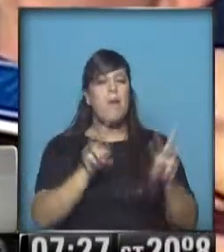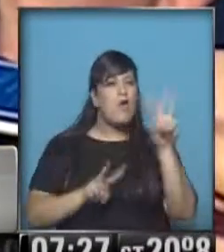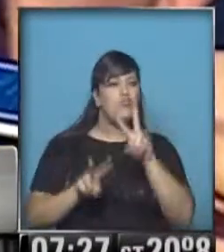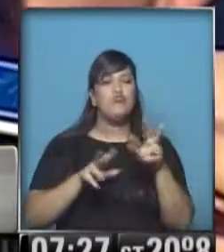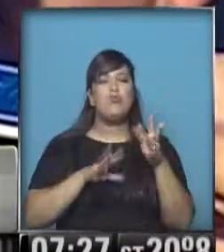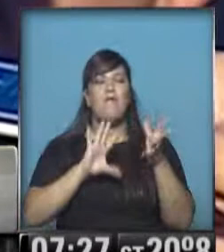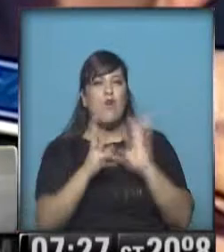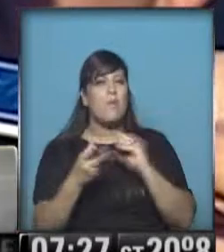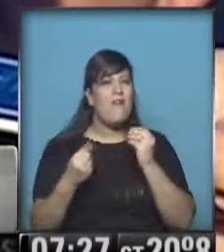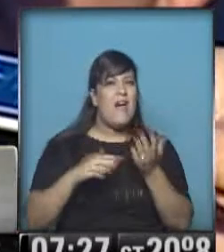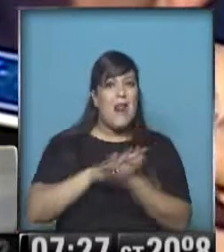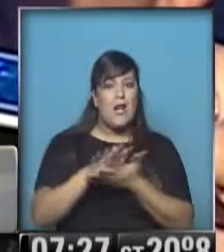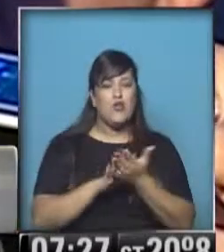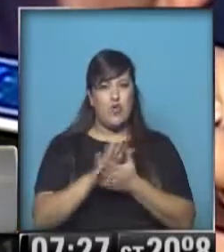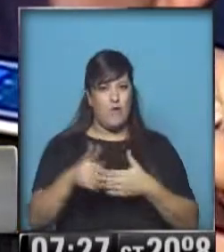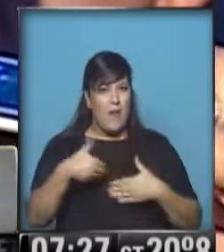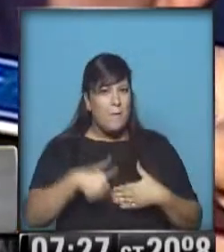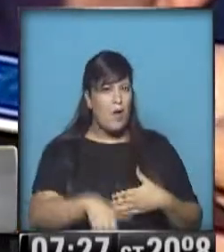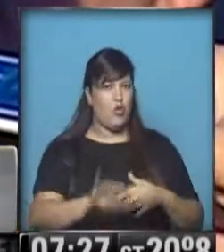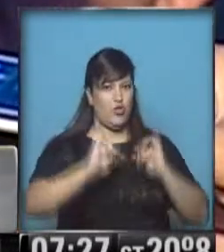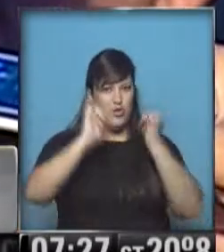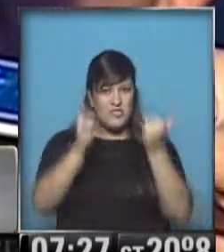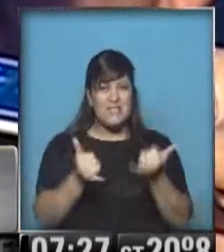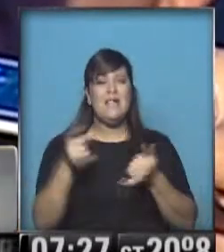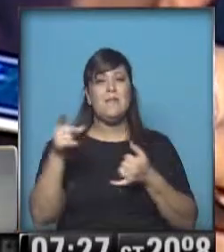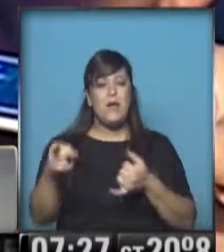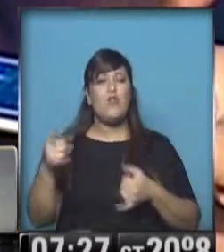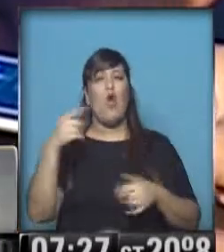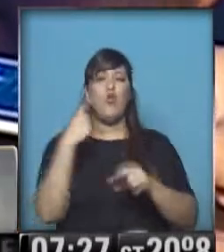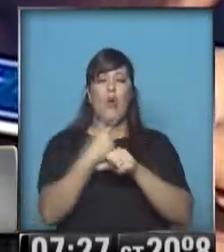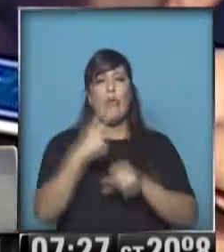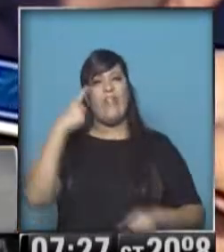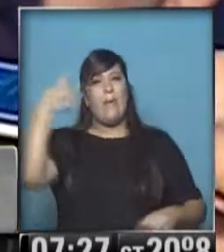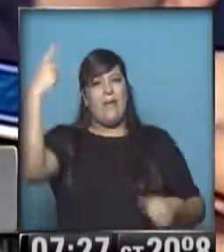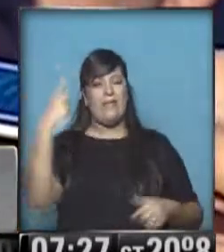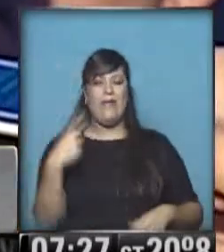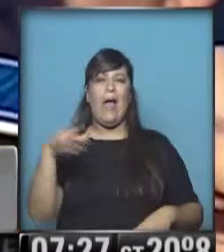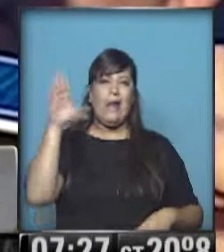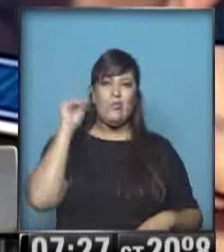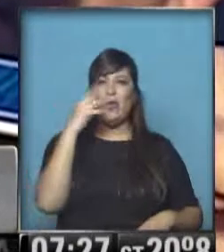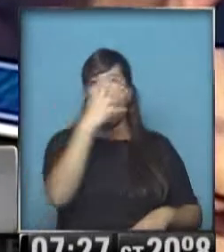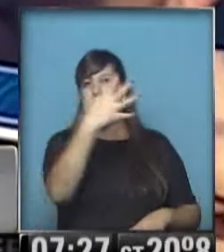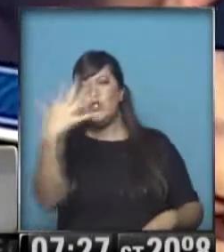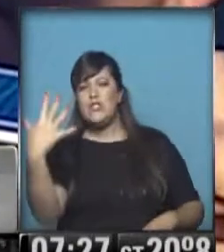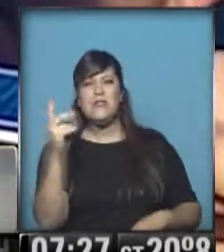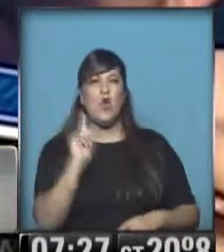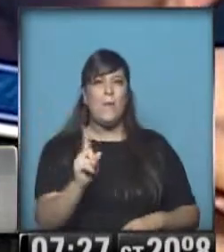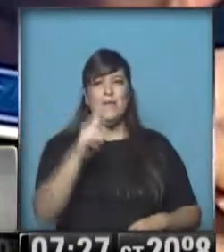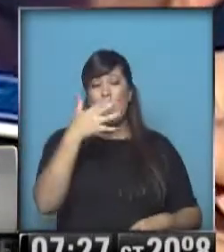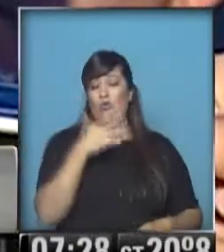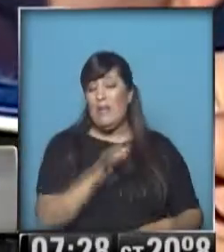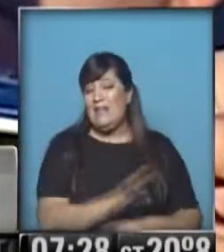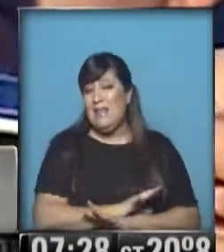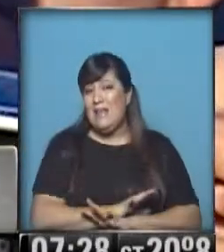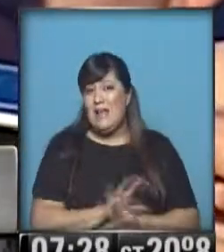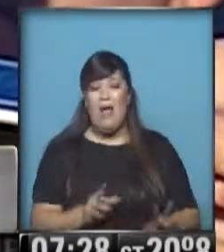resolver cuanto antes esa situación. Se hace con inteligencia criminal, no se puede inventar. Escuchamos a 4 o 5 de estos que no entienden nada y